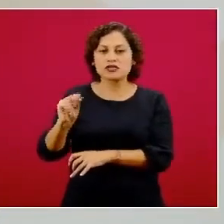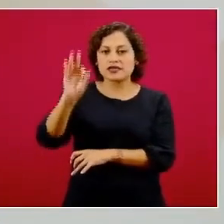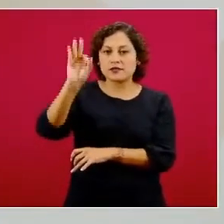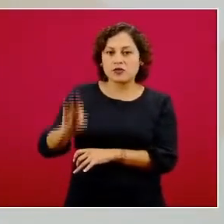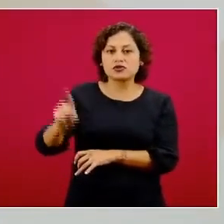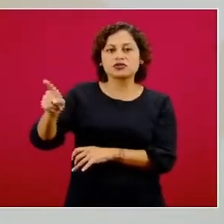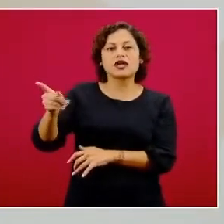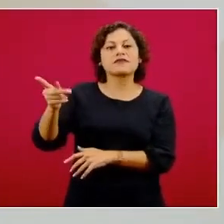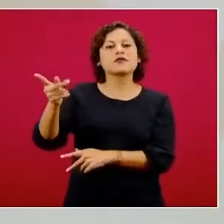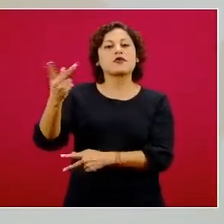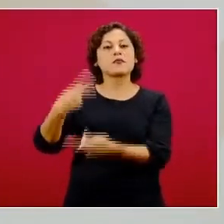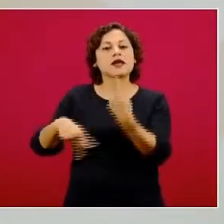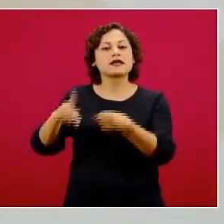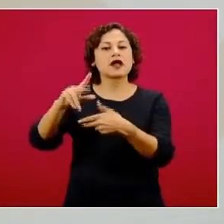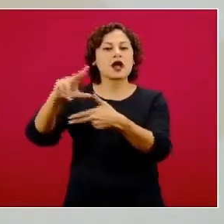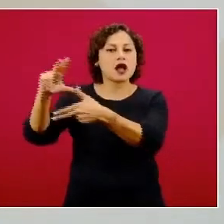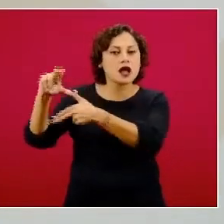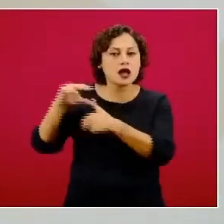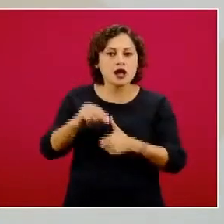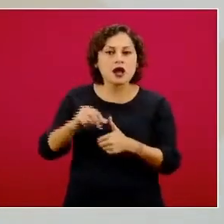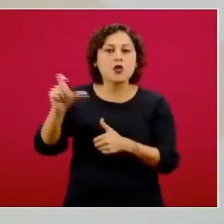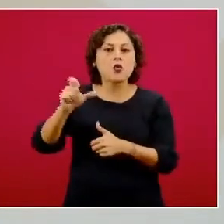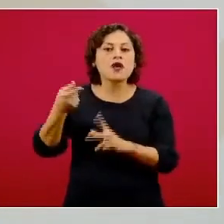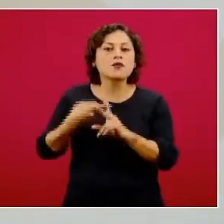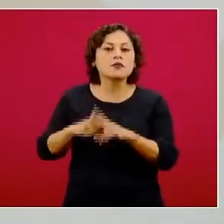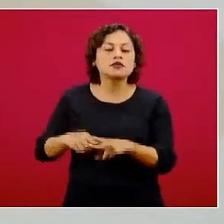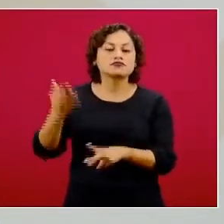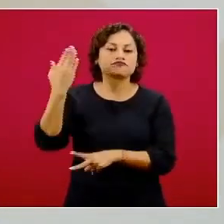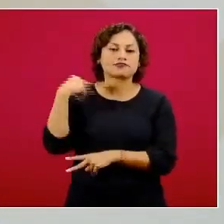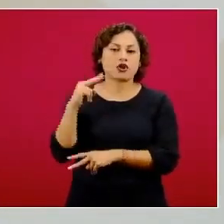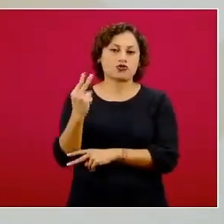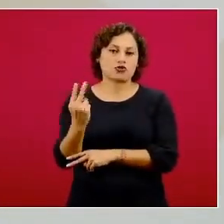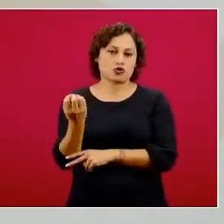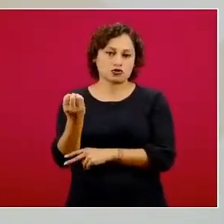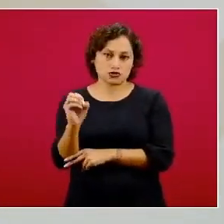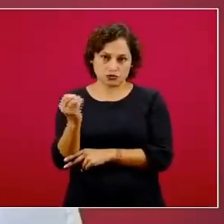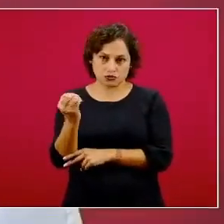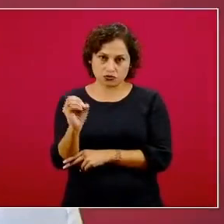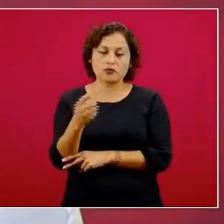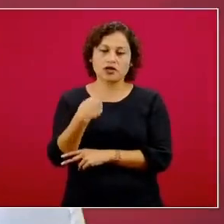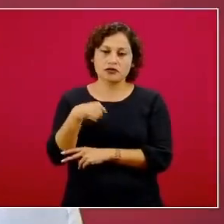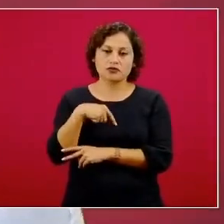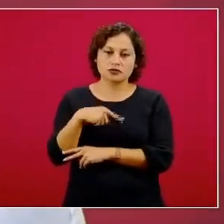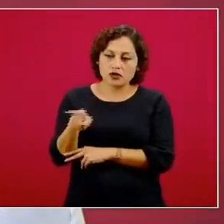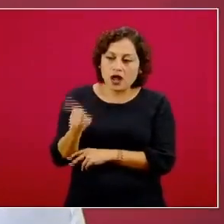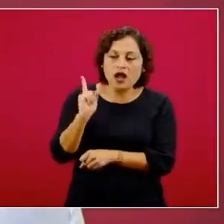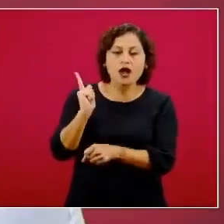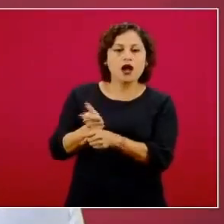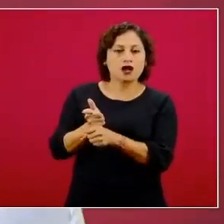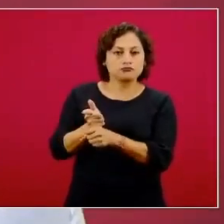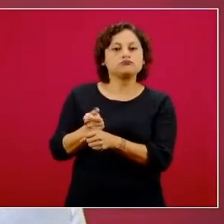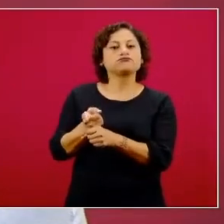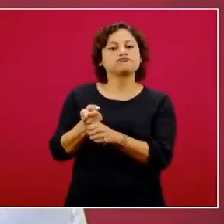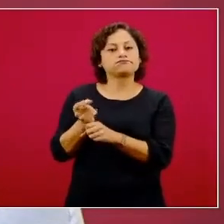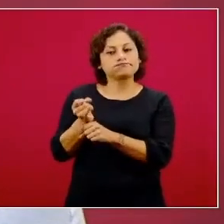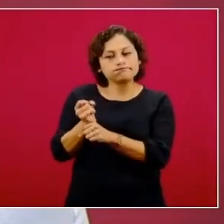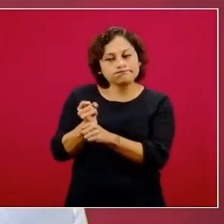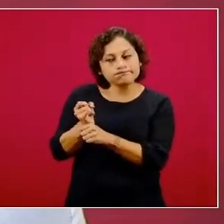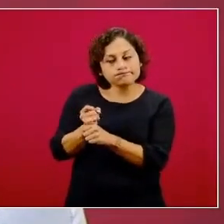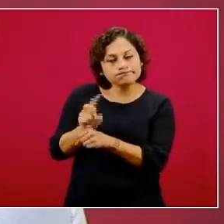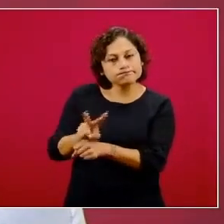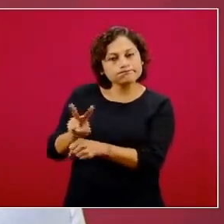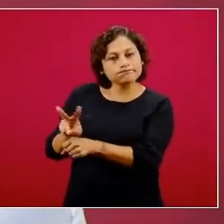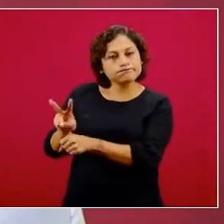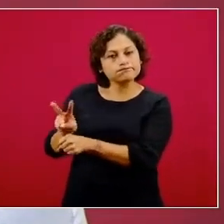ciclónico, básicamente desde el 2 de octubre. Entonces nosotros vamos dando seguimiento desde que se forman a veces como zonas de inestabilidad